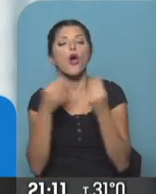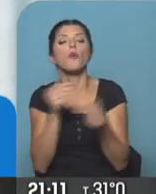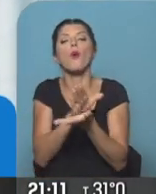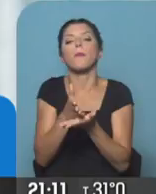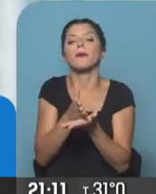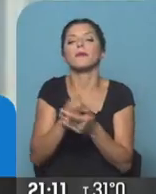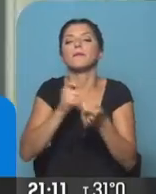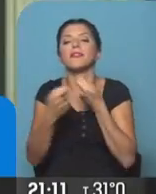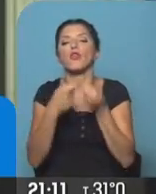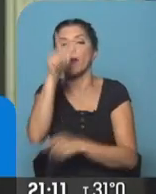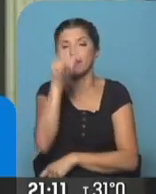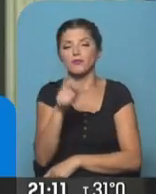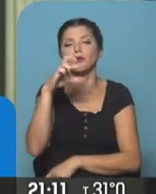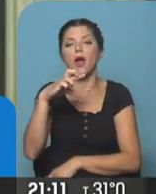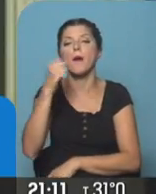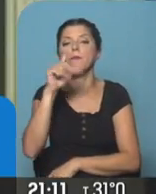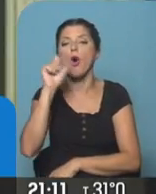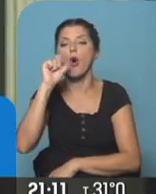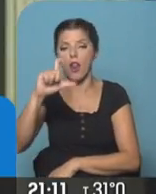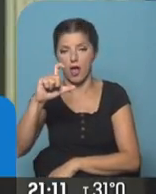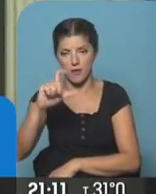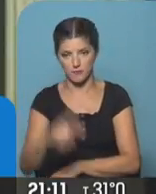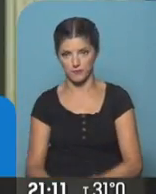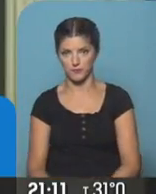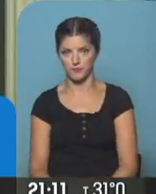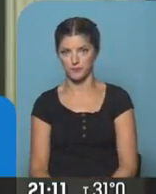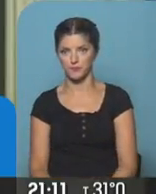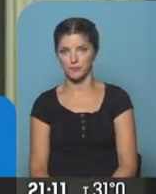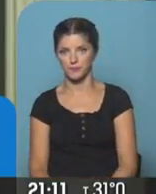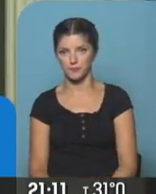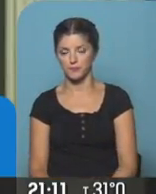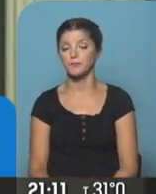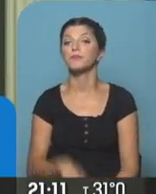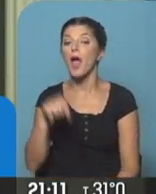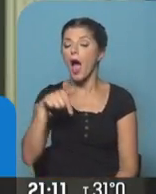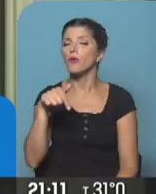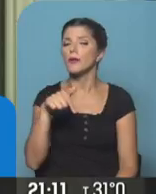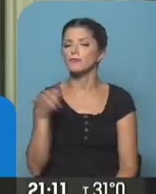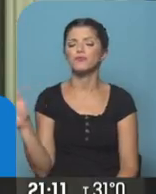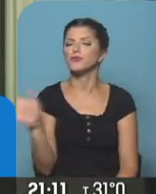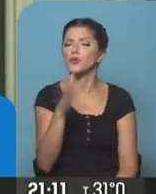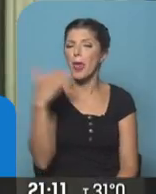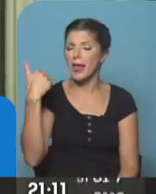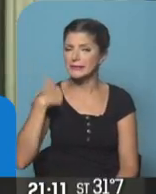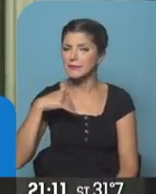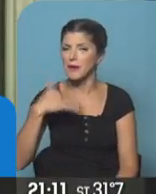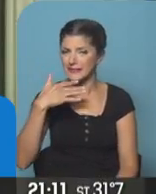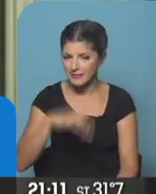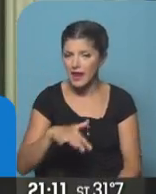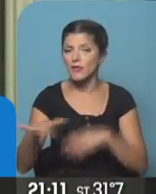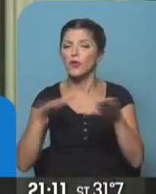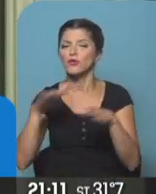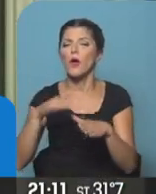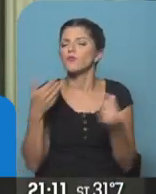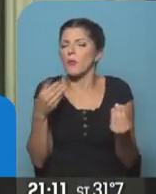Polak. Acá había un cambio en la visión que tenemos los argentinos acerca de nuestras deudas.